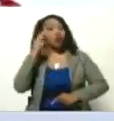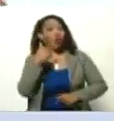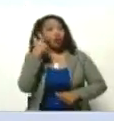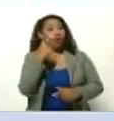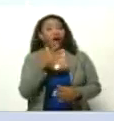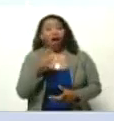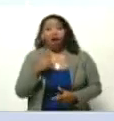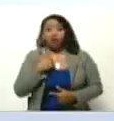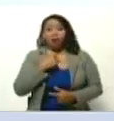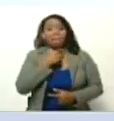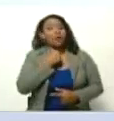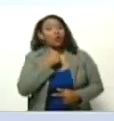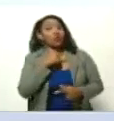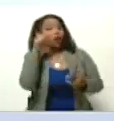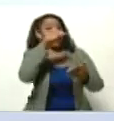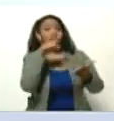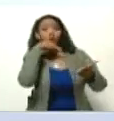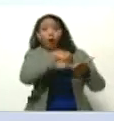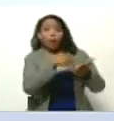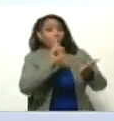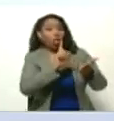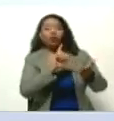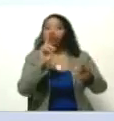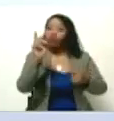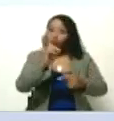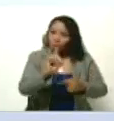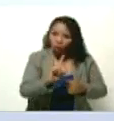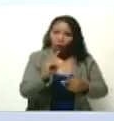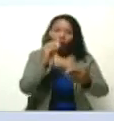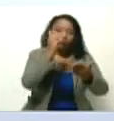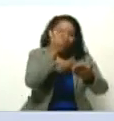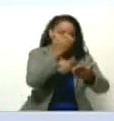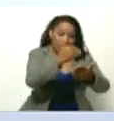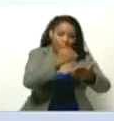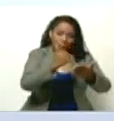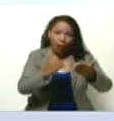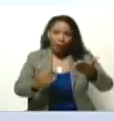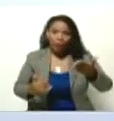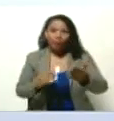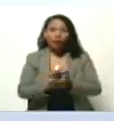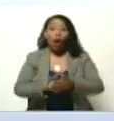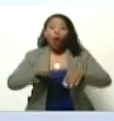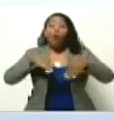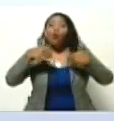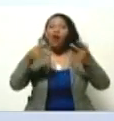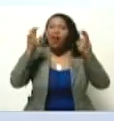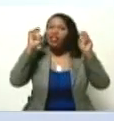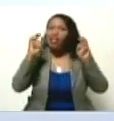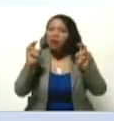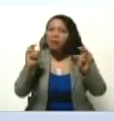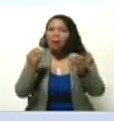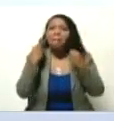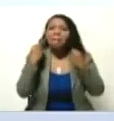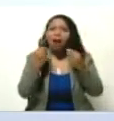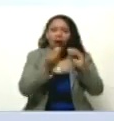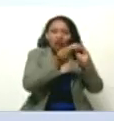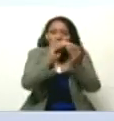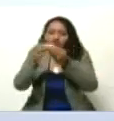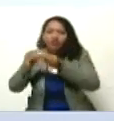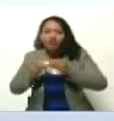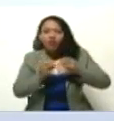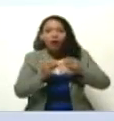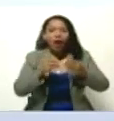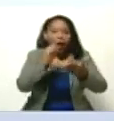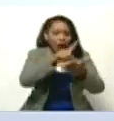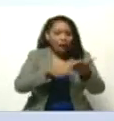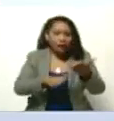alguna preferencia. Entonces establecemos cuál es la condición para elaborar la lista, la primer por nombre y